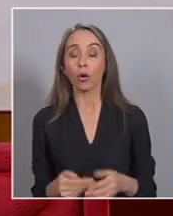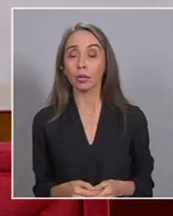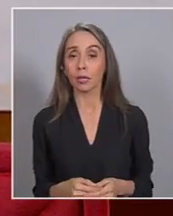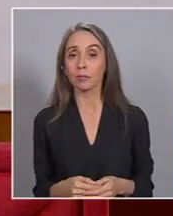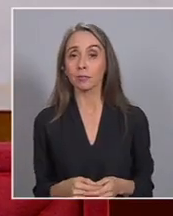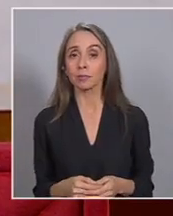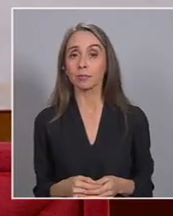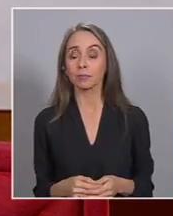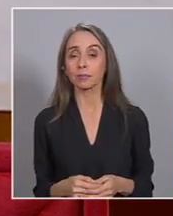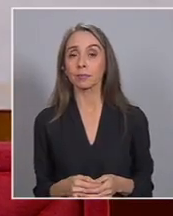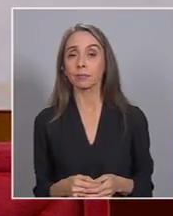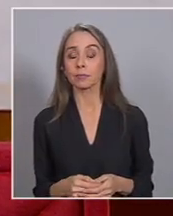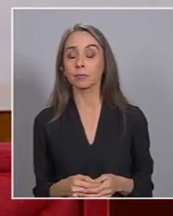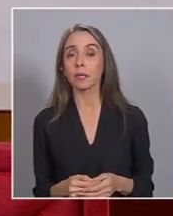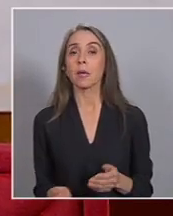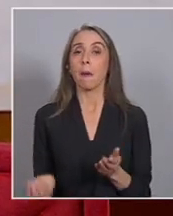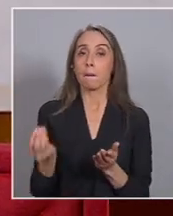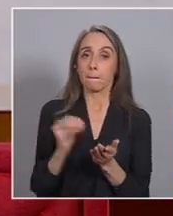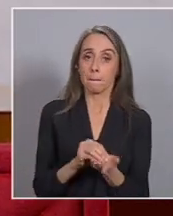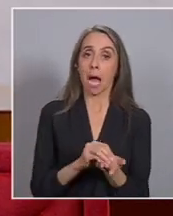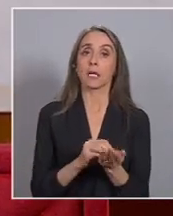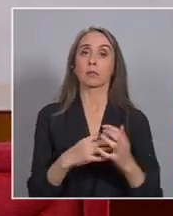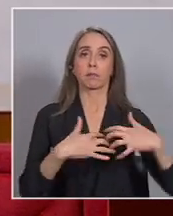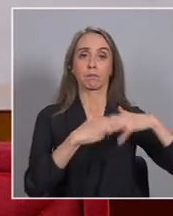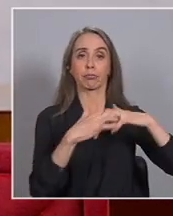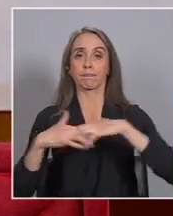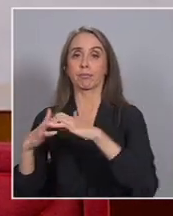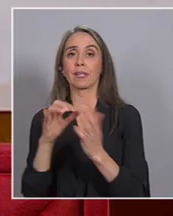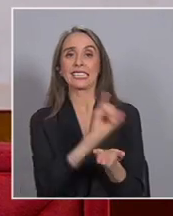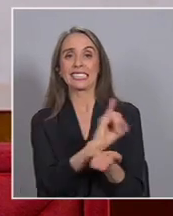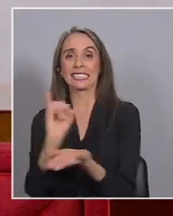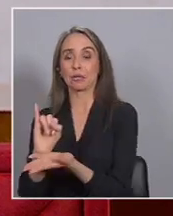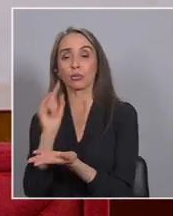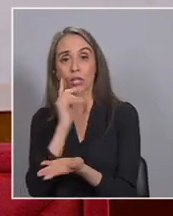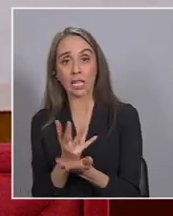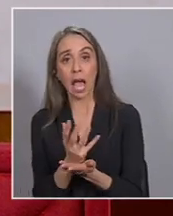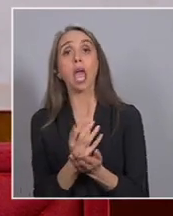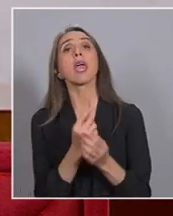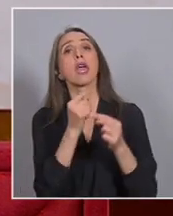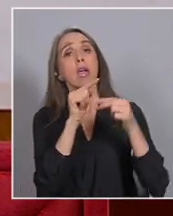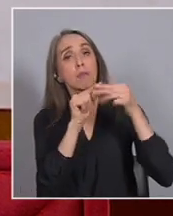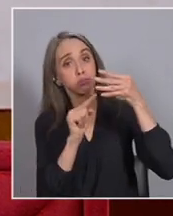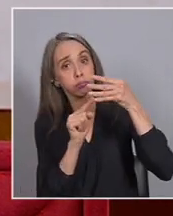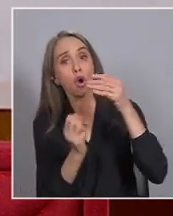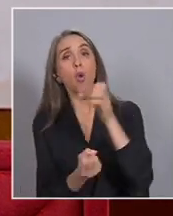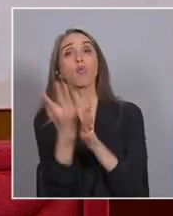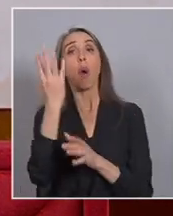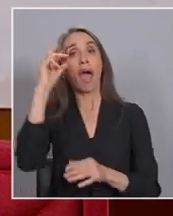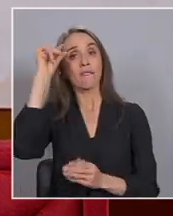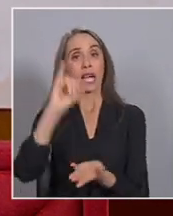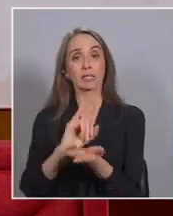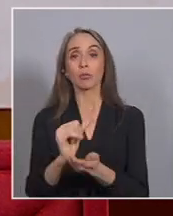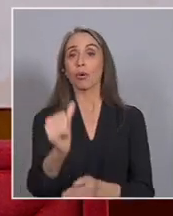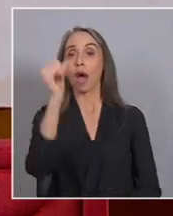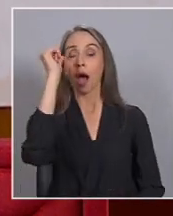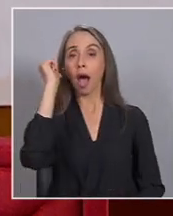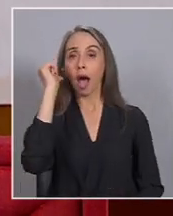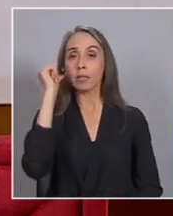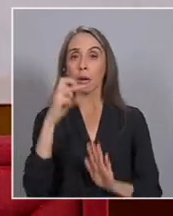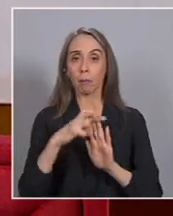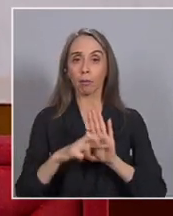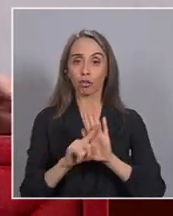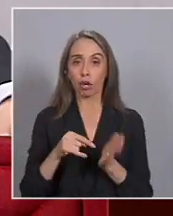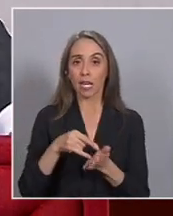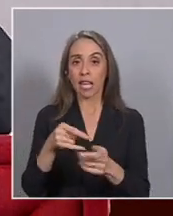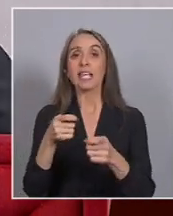no solo estamos reforzando las instituciones existentes, también estamos creando nuevas. Ayer presentamos el proyecto